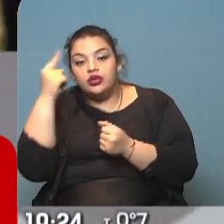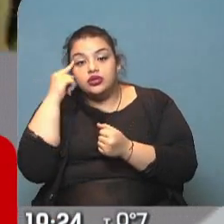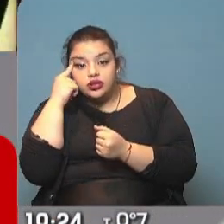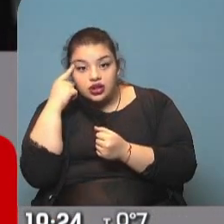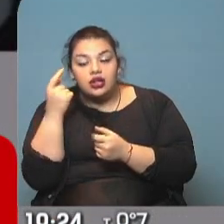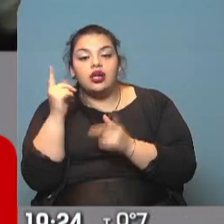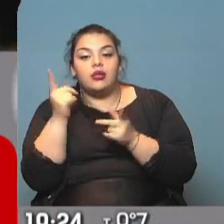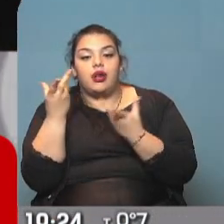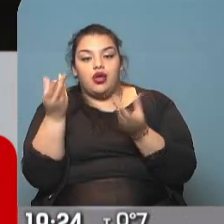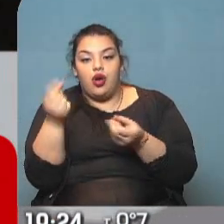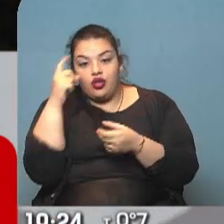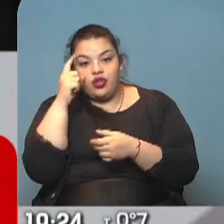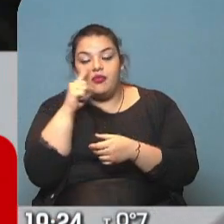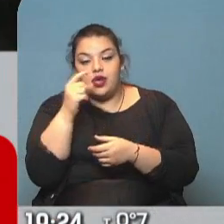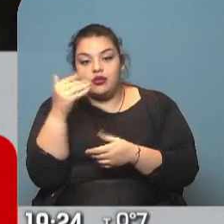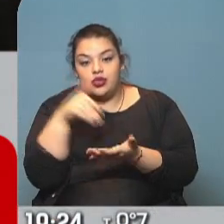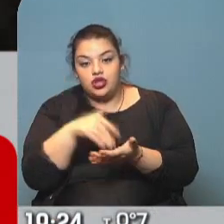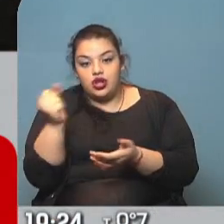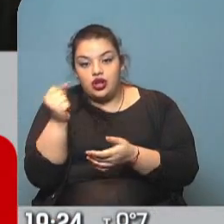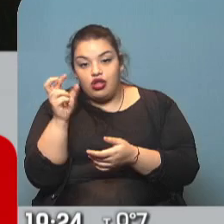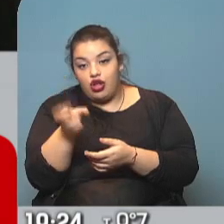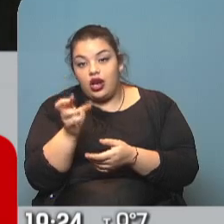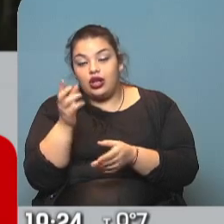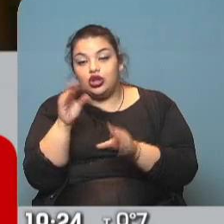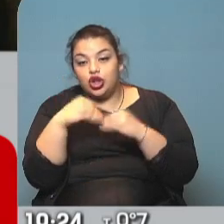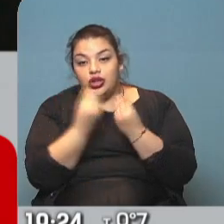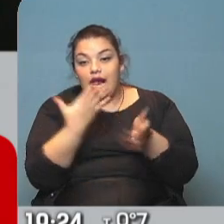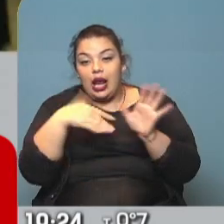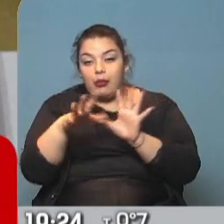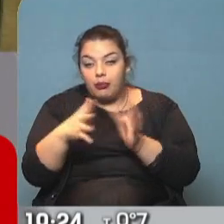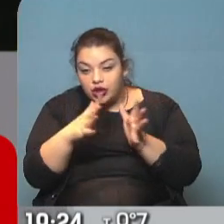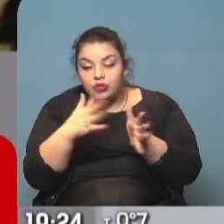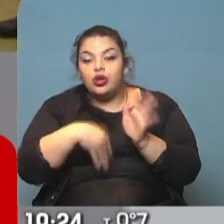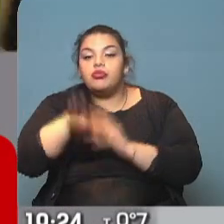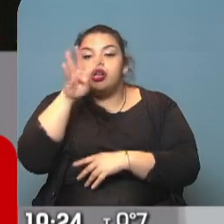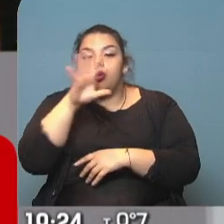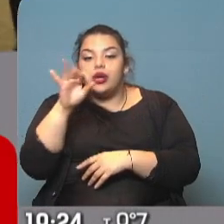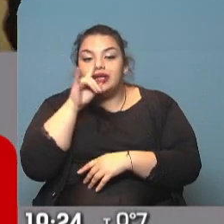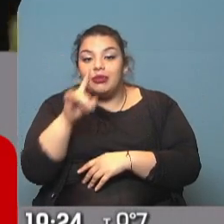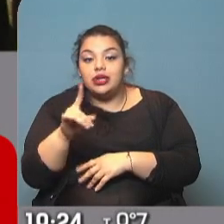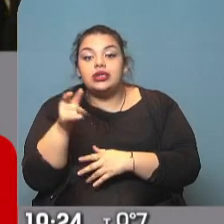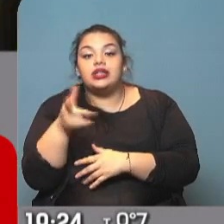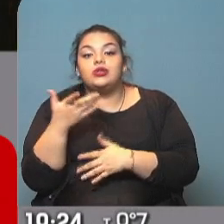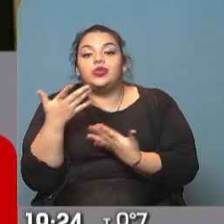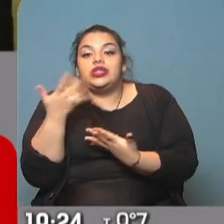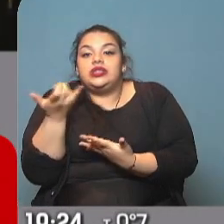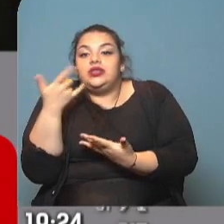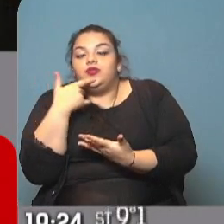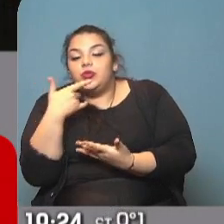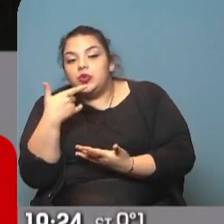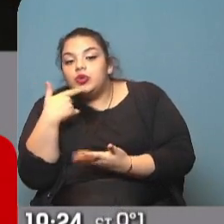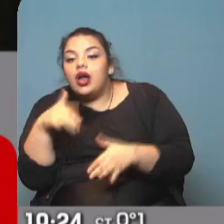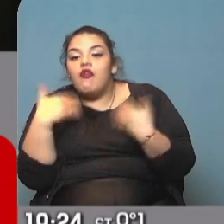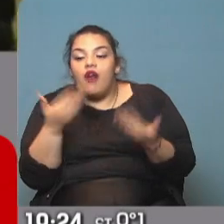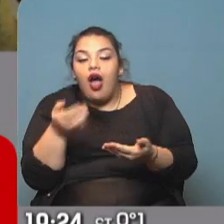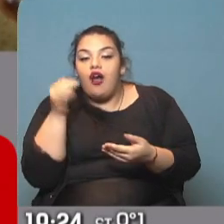10.000 millones de dólares, con lo cual todo eso... En total van a ser más de 40.000 probablemente. Probablemente, y eso puede generar expectativas a favor en el mercado,